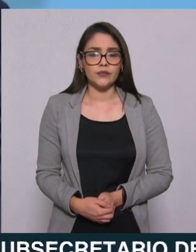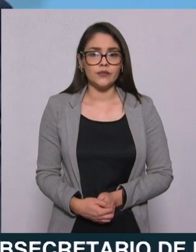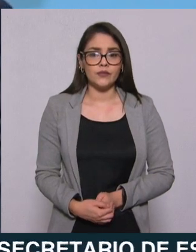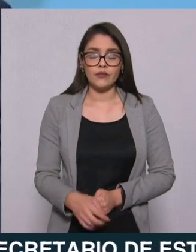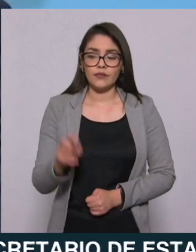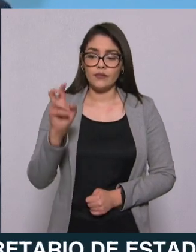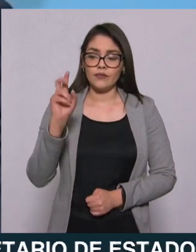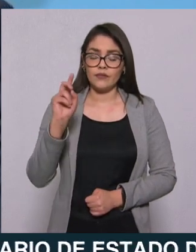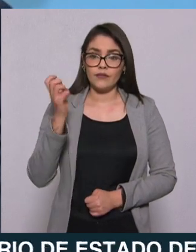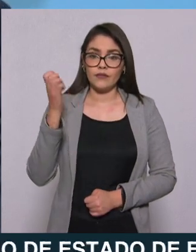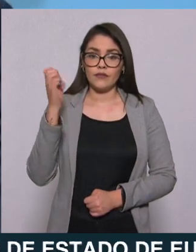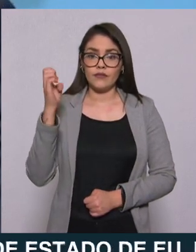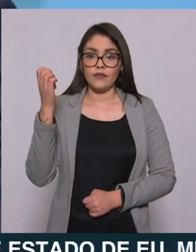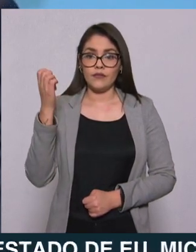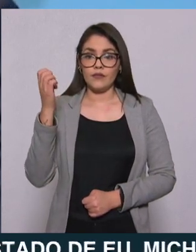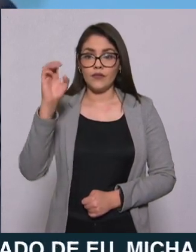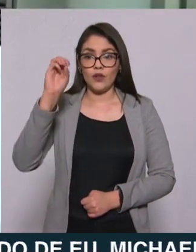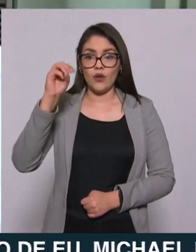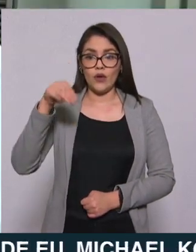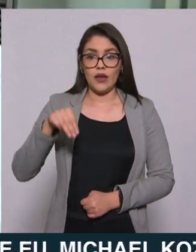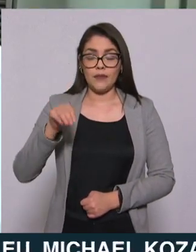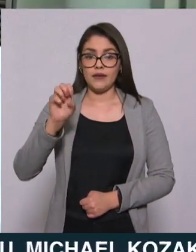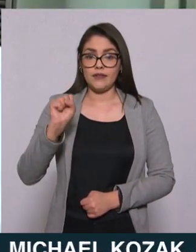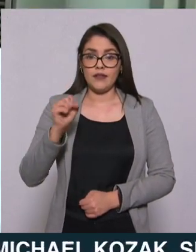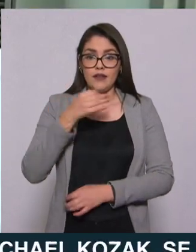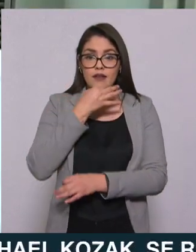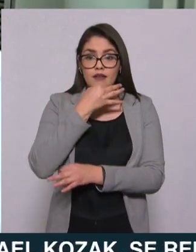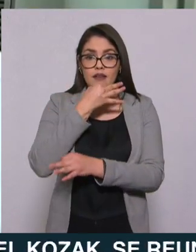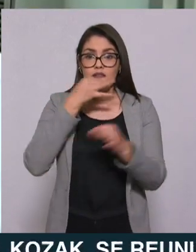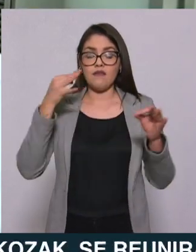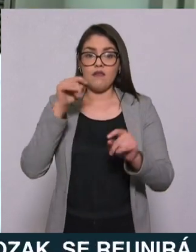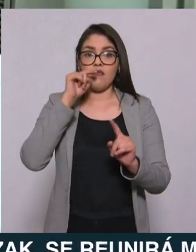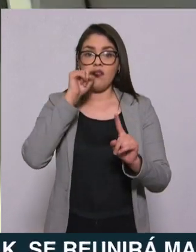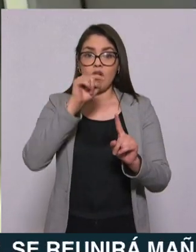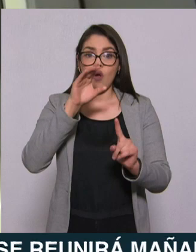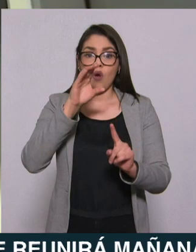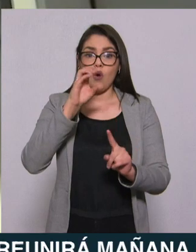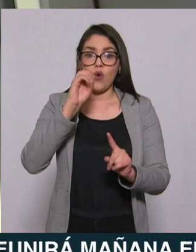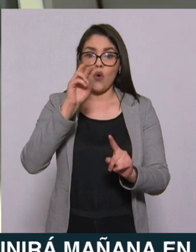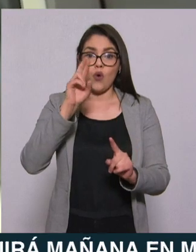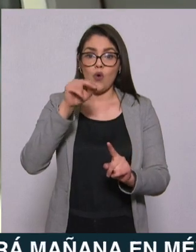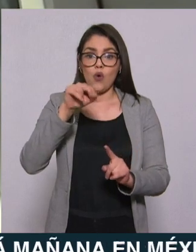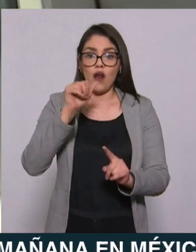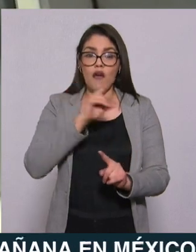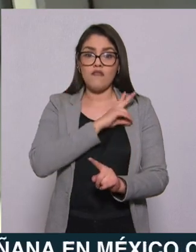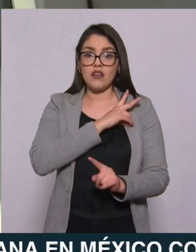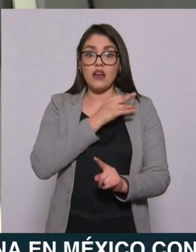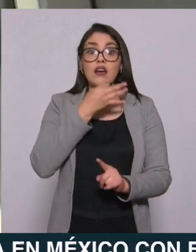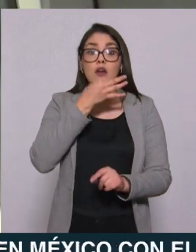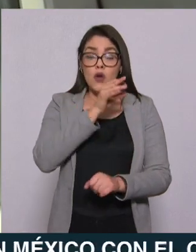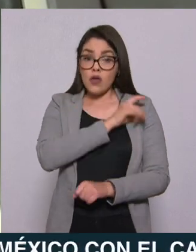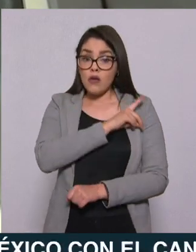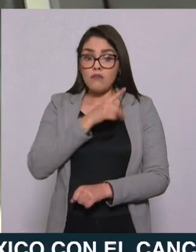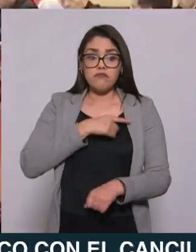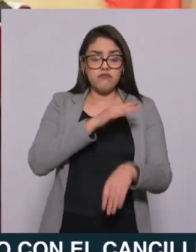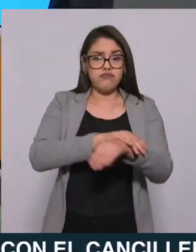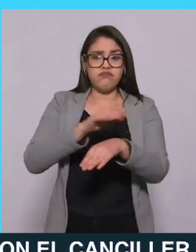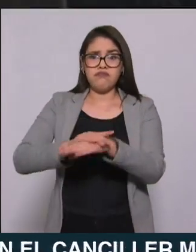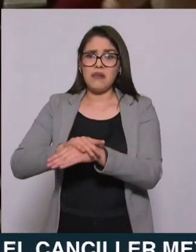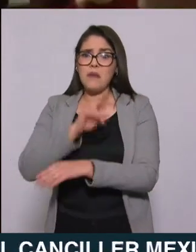El 30 de enero, la Organización Mundial de la Salud declaró al coronavirus como una emergencia de salud pública de preocupación